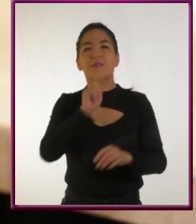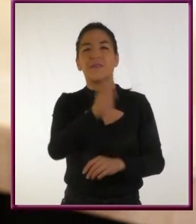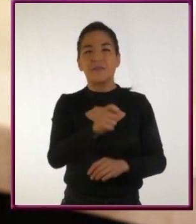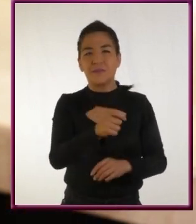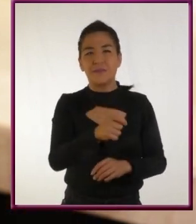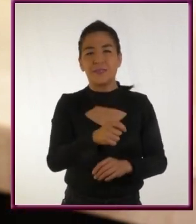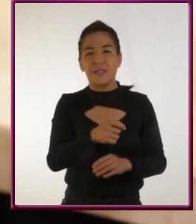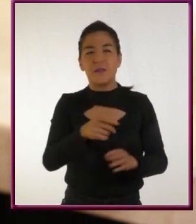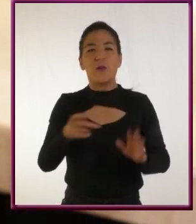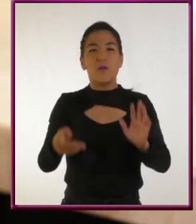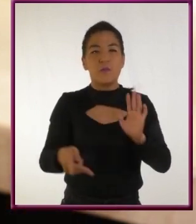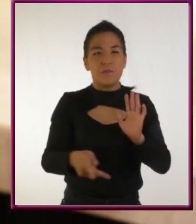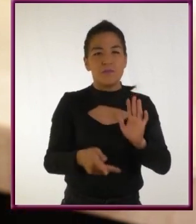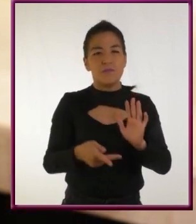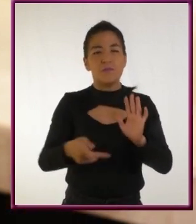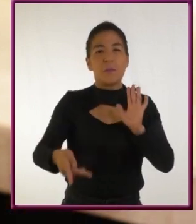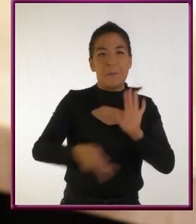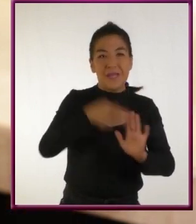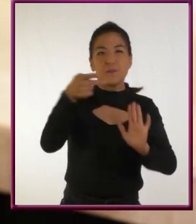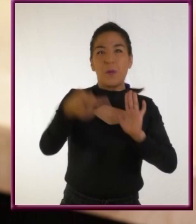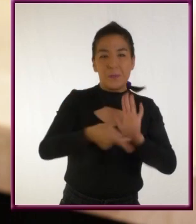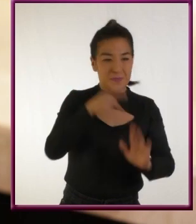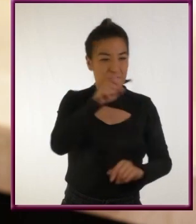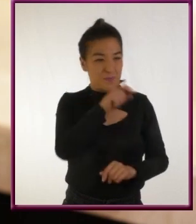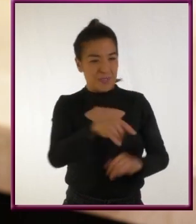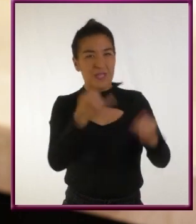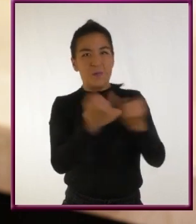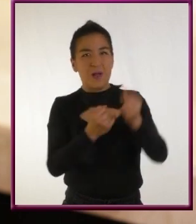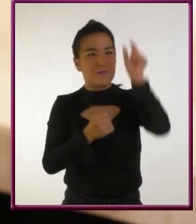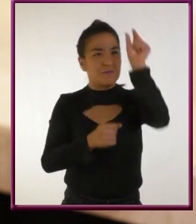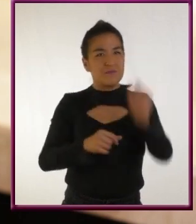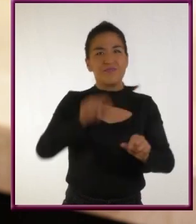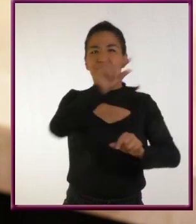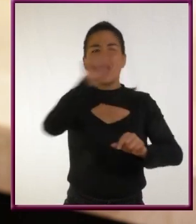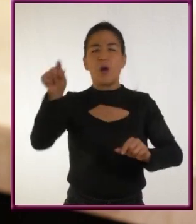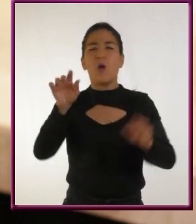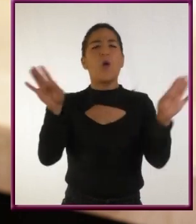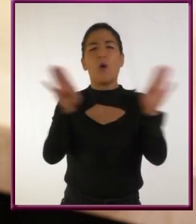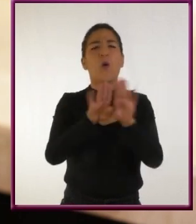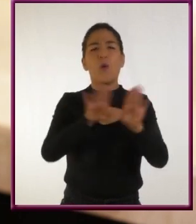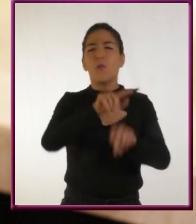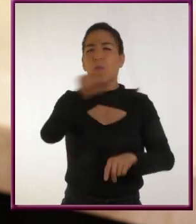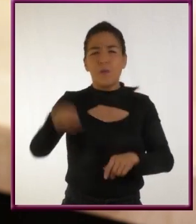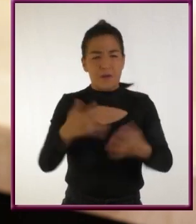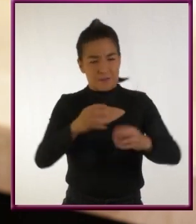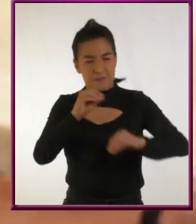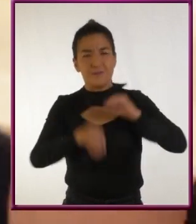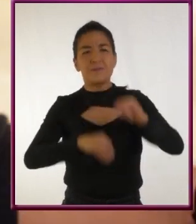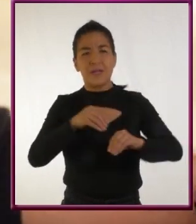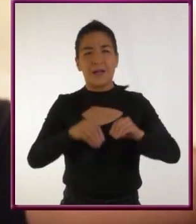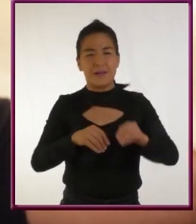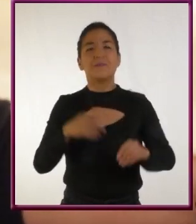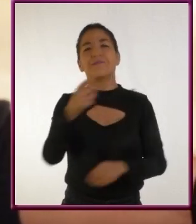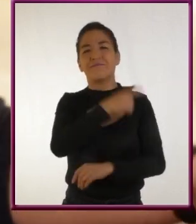es no repetir los elementos en renglones y en columnas. Entonces, ¿cómo llenaría uno